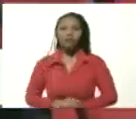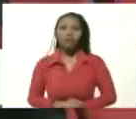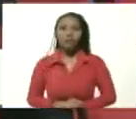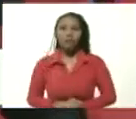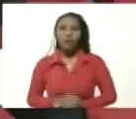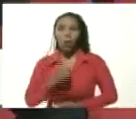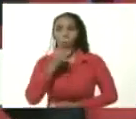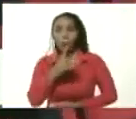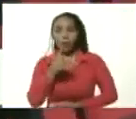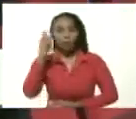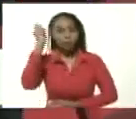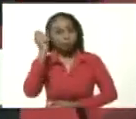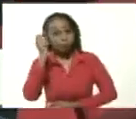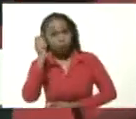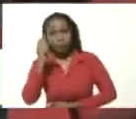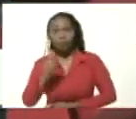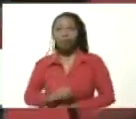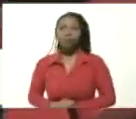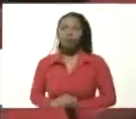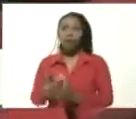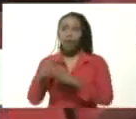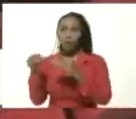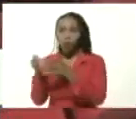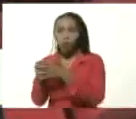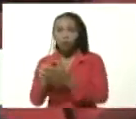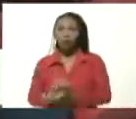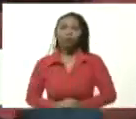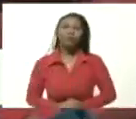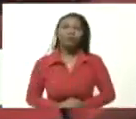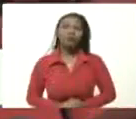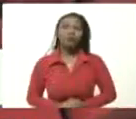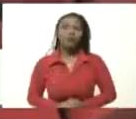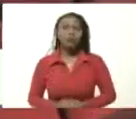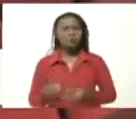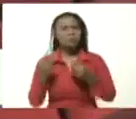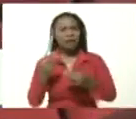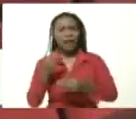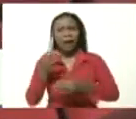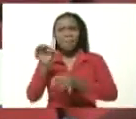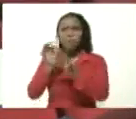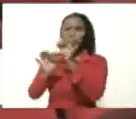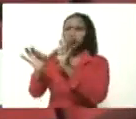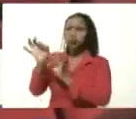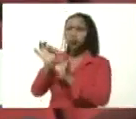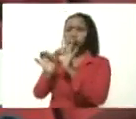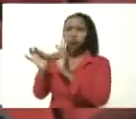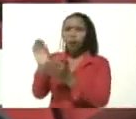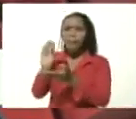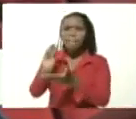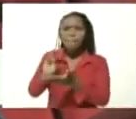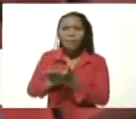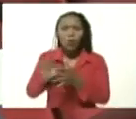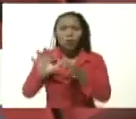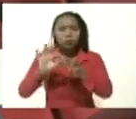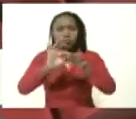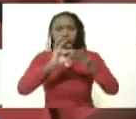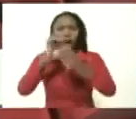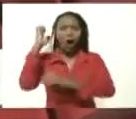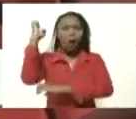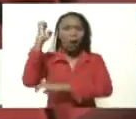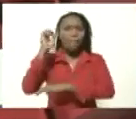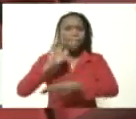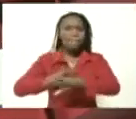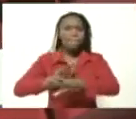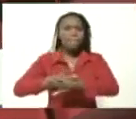días, diputados. Buenos días, directiva. Para que ahondara un poco en la posición de la Unión Europea, digamos,